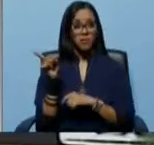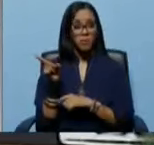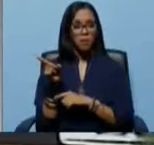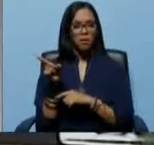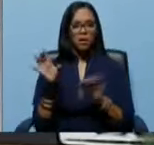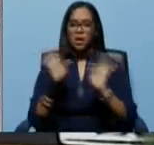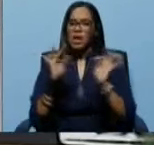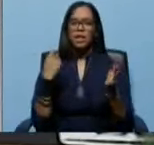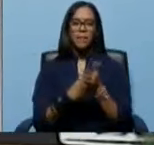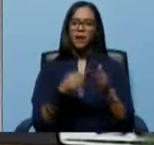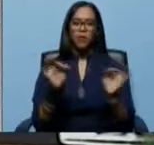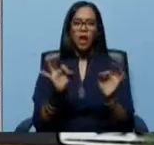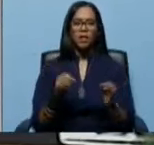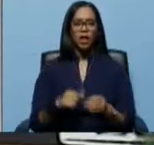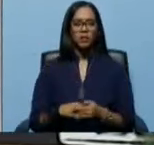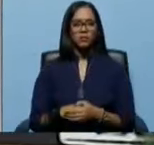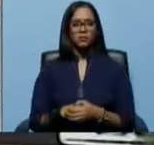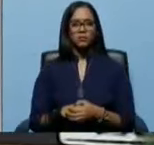Y nadie pagó nada.